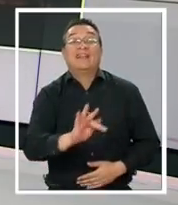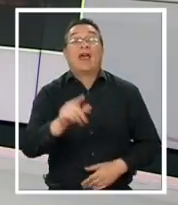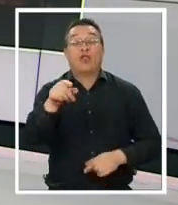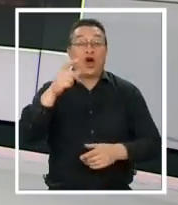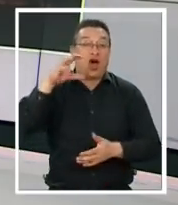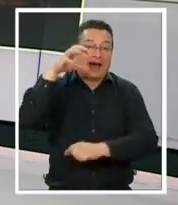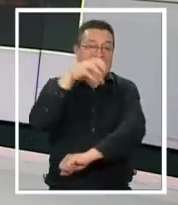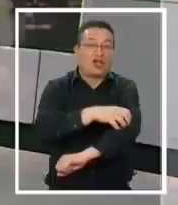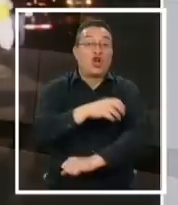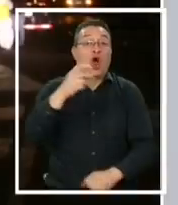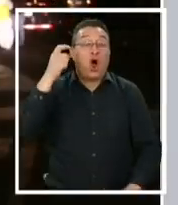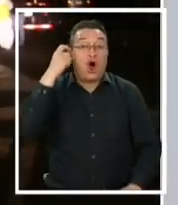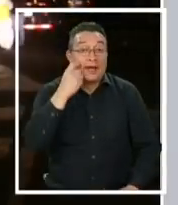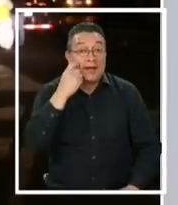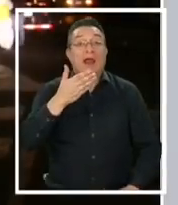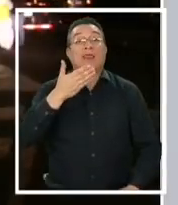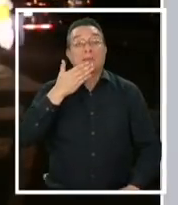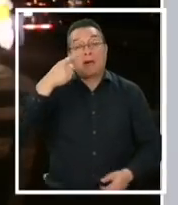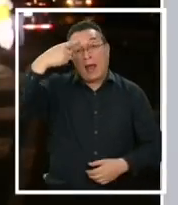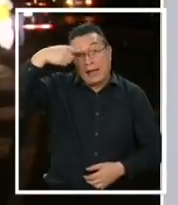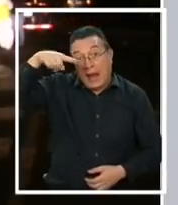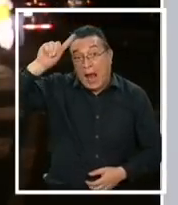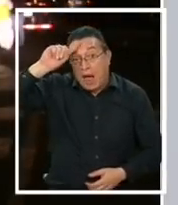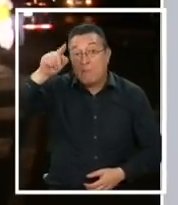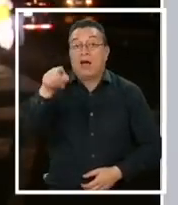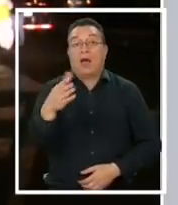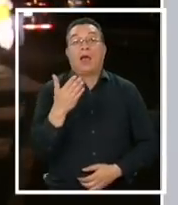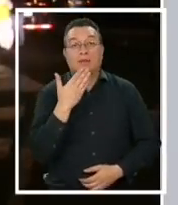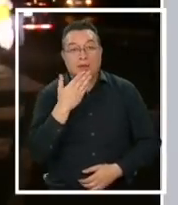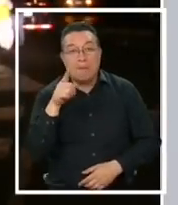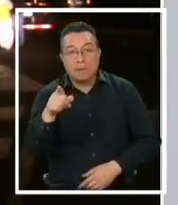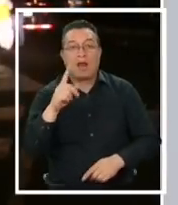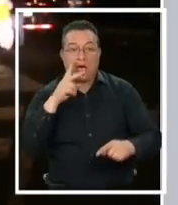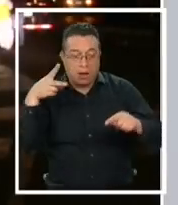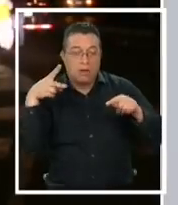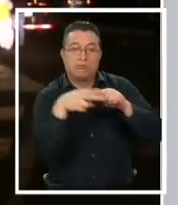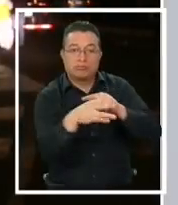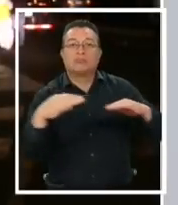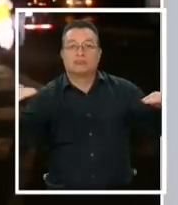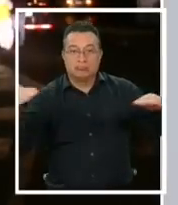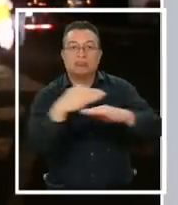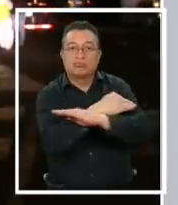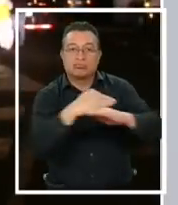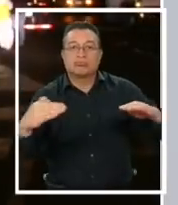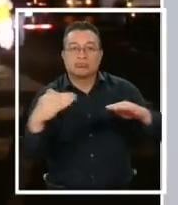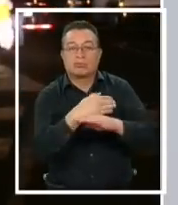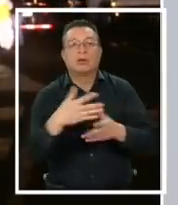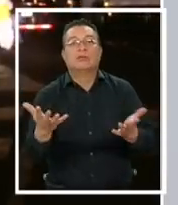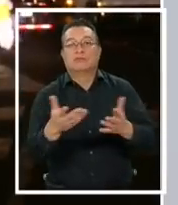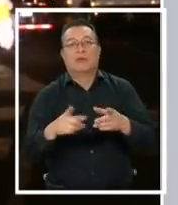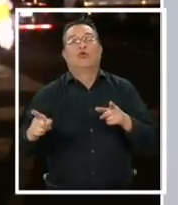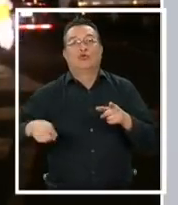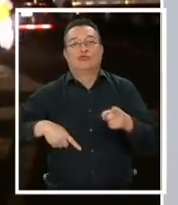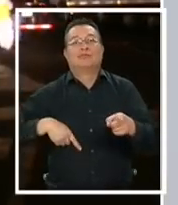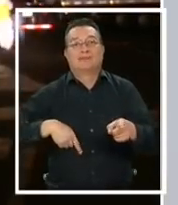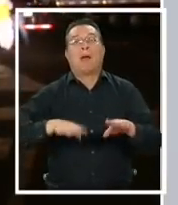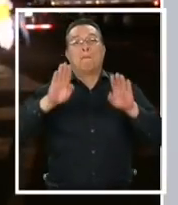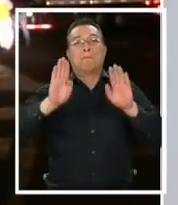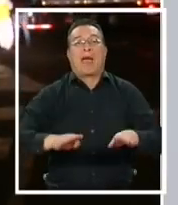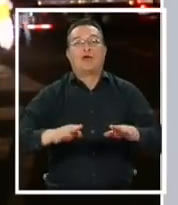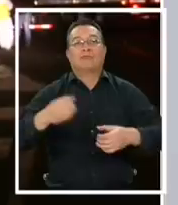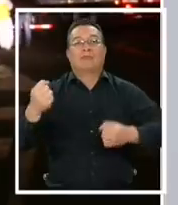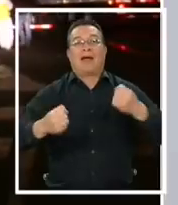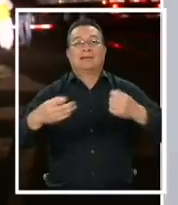O'Higgins. Y en Calama vemos también que están interrumpido el tránsito a raíz del paro de camiones que